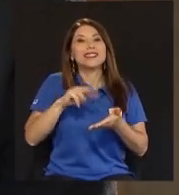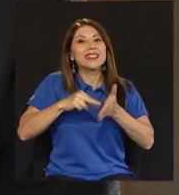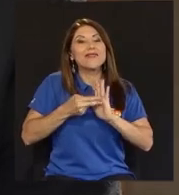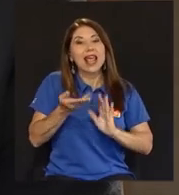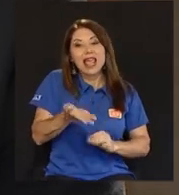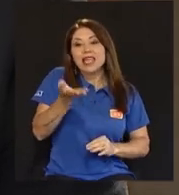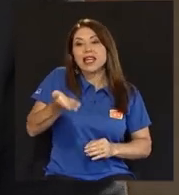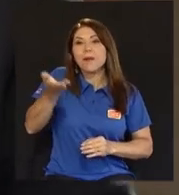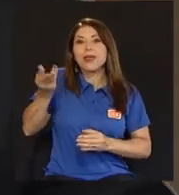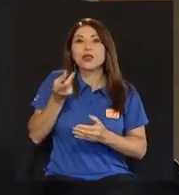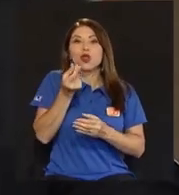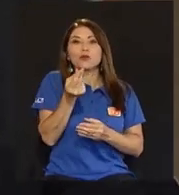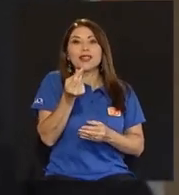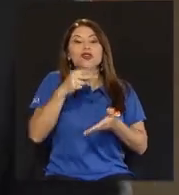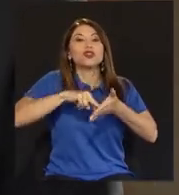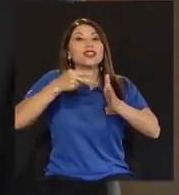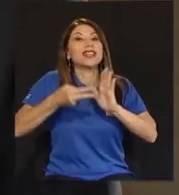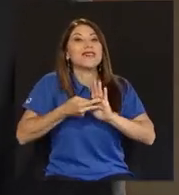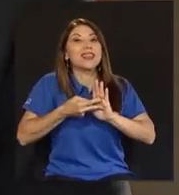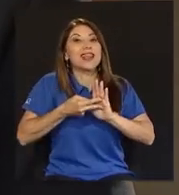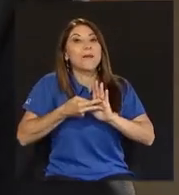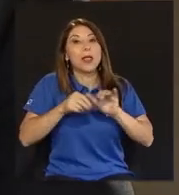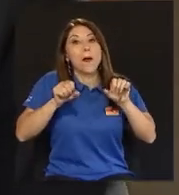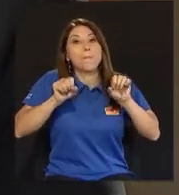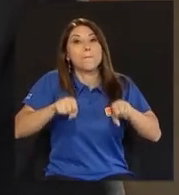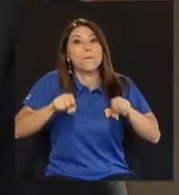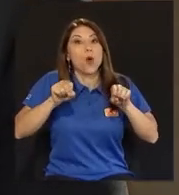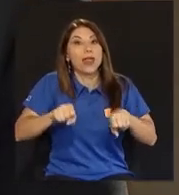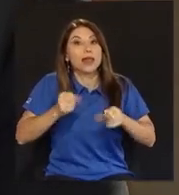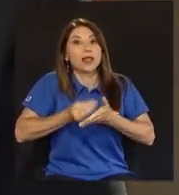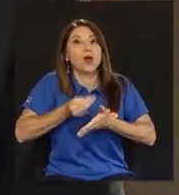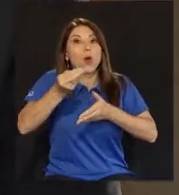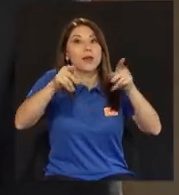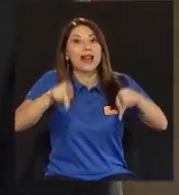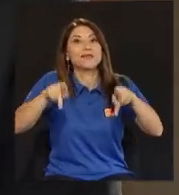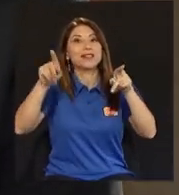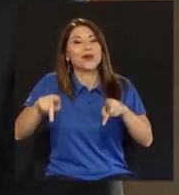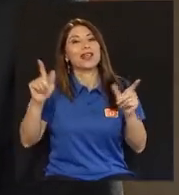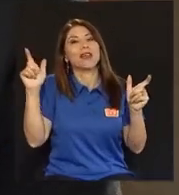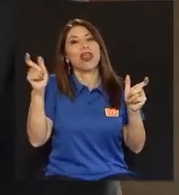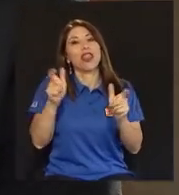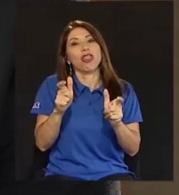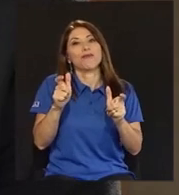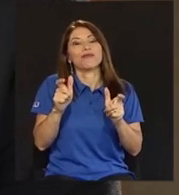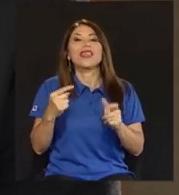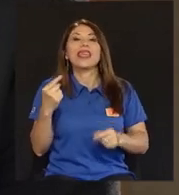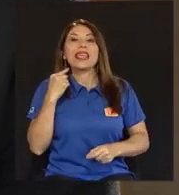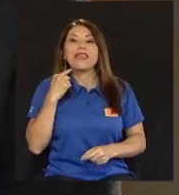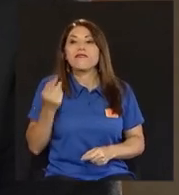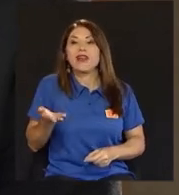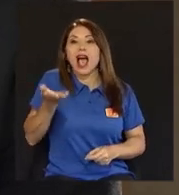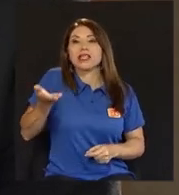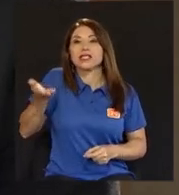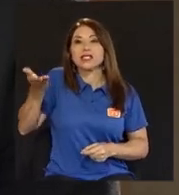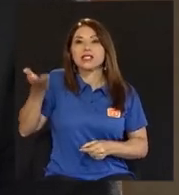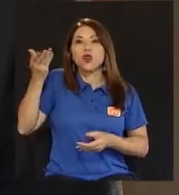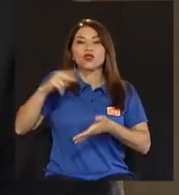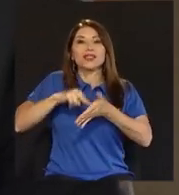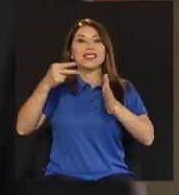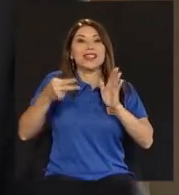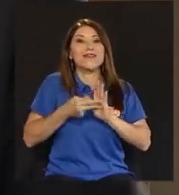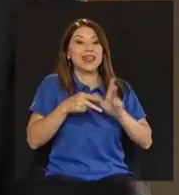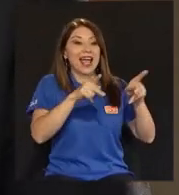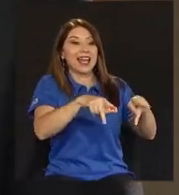una reducción del poder de compra de las personas, en general, digamos, de los consumidores. La inflación tiene el efecto de reducirle